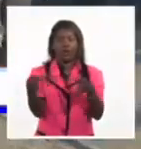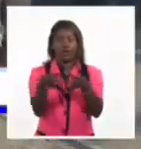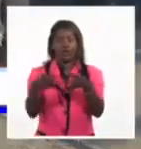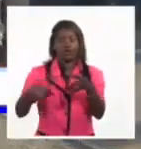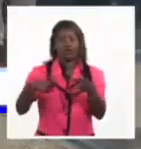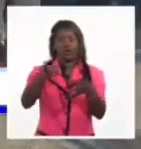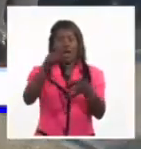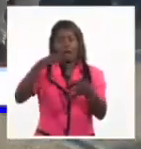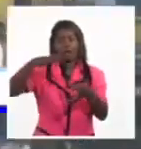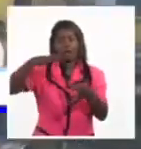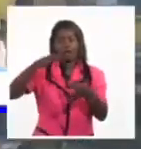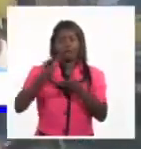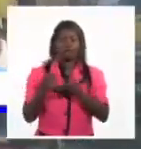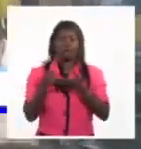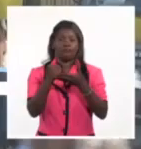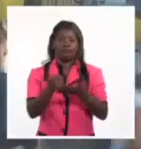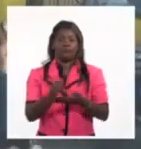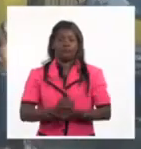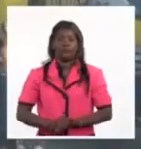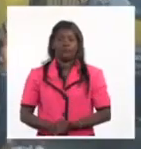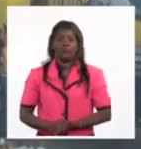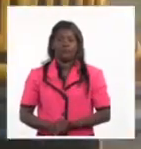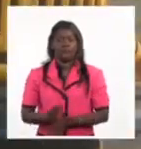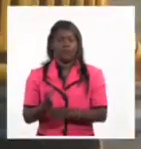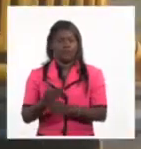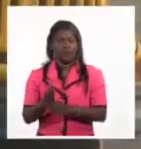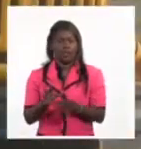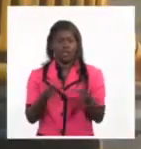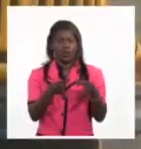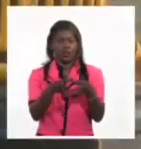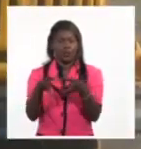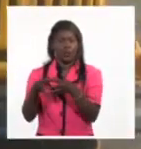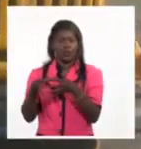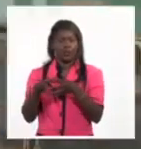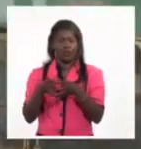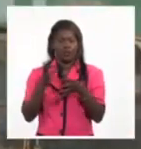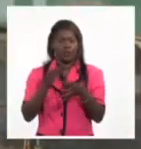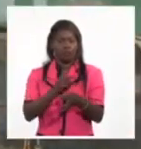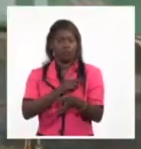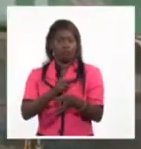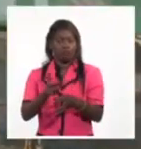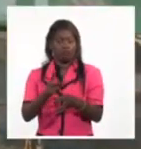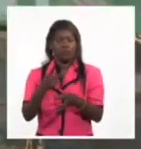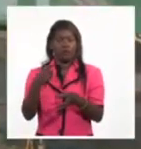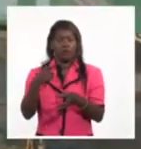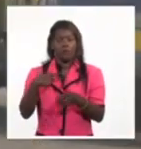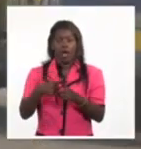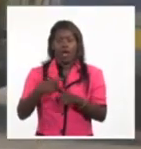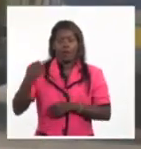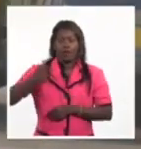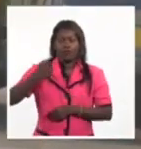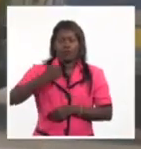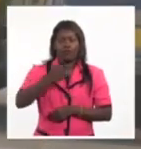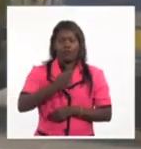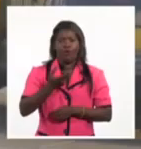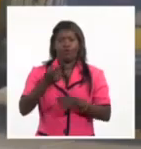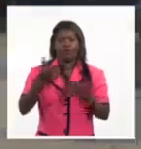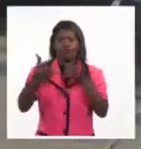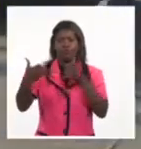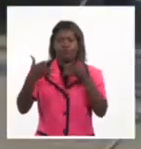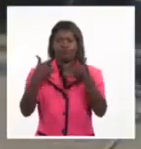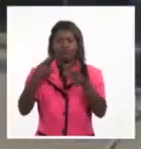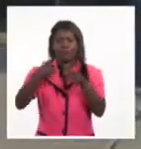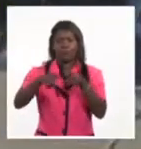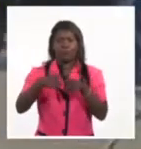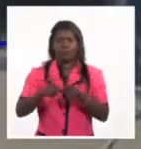partir hacia Pinar del Río. Integran además la comitiva solidaria, equipos de carga y especializados pertenecientes al sector. Para mí